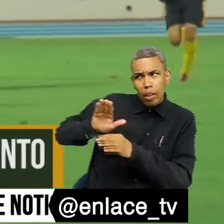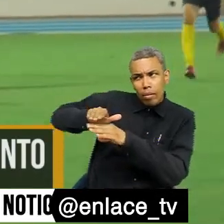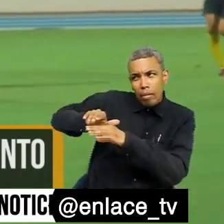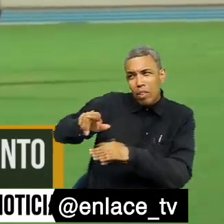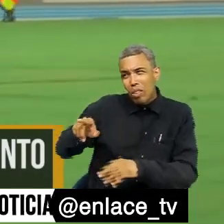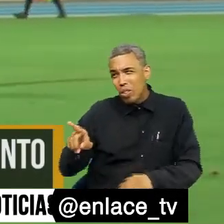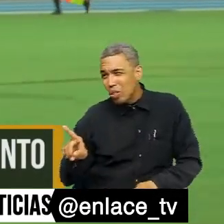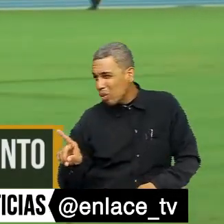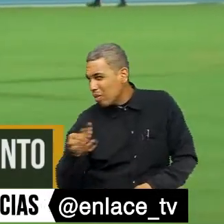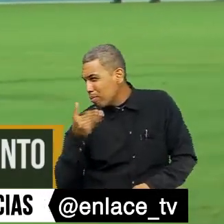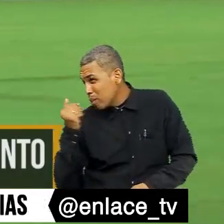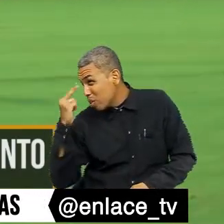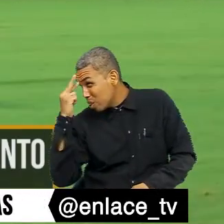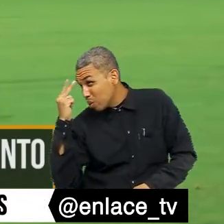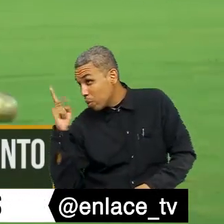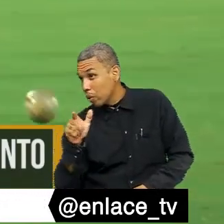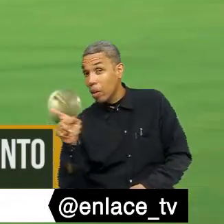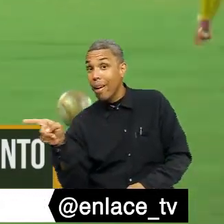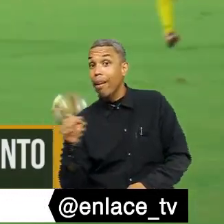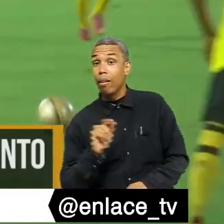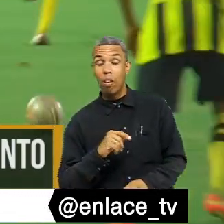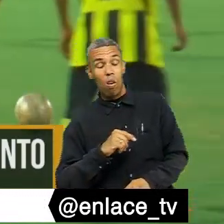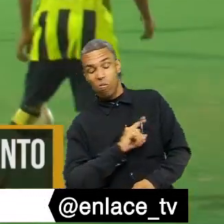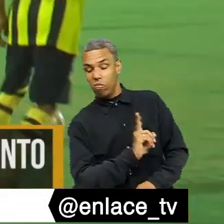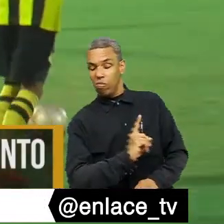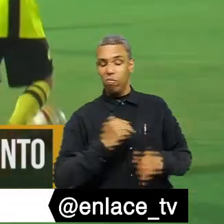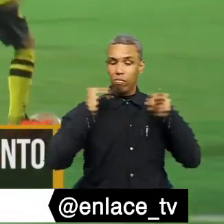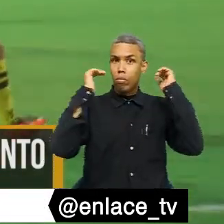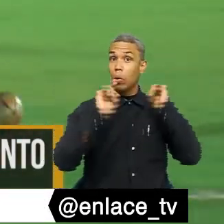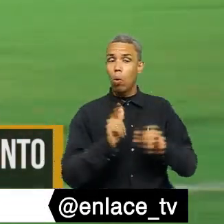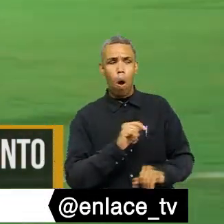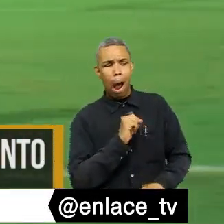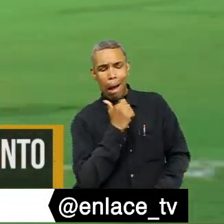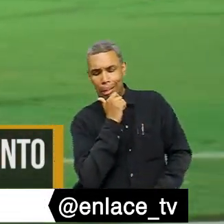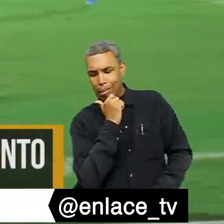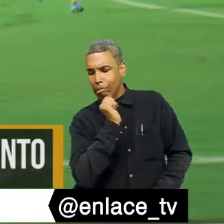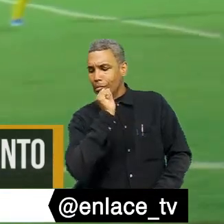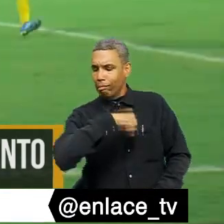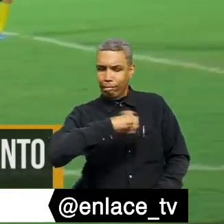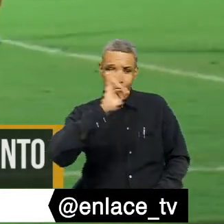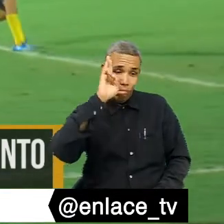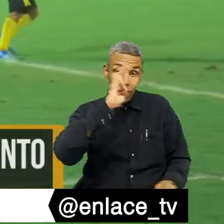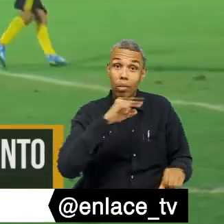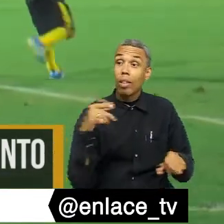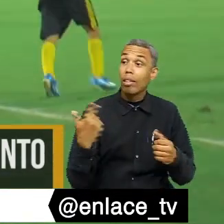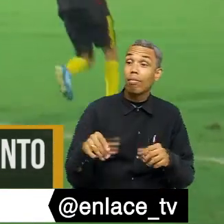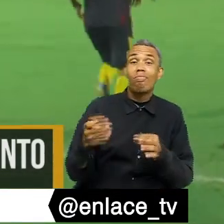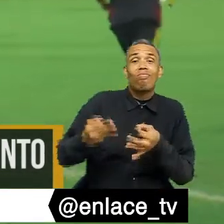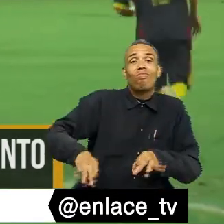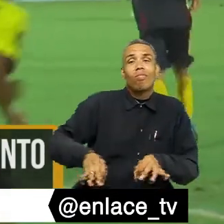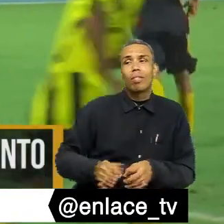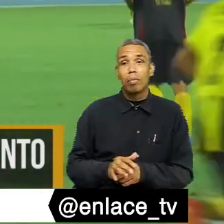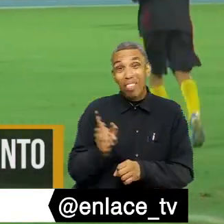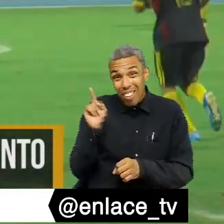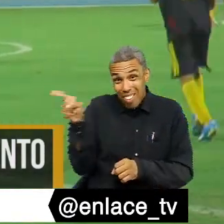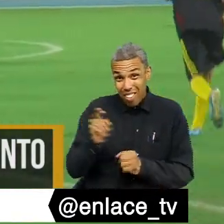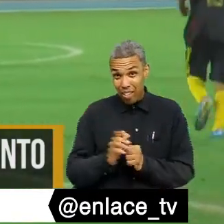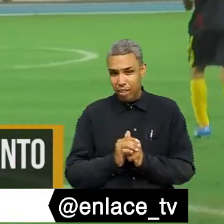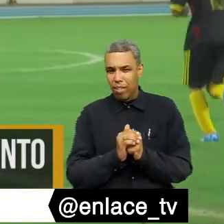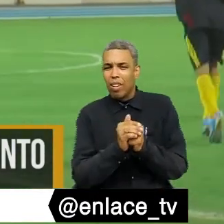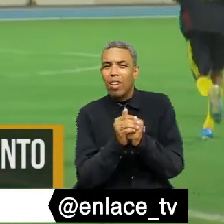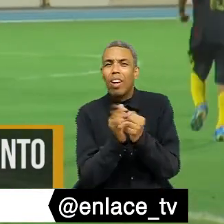el talento barranqueño. Ya él le empezó a dar minutos a jugadores de la